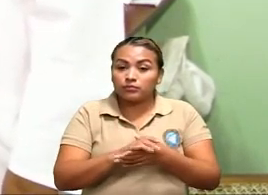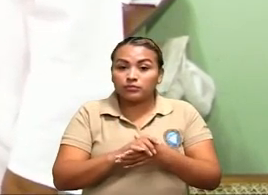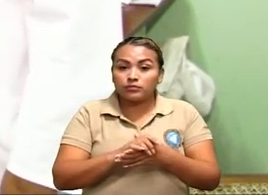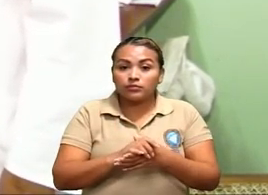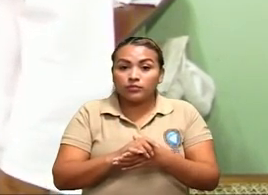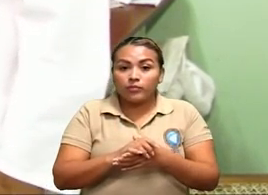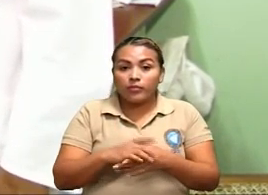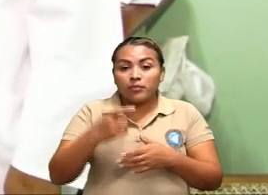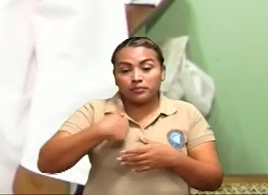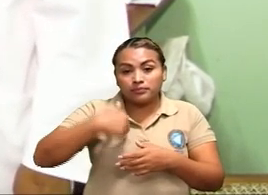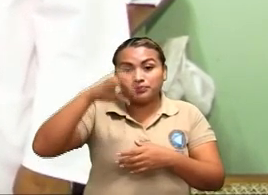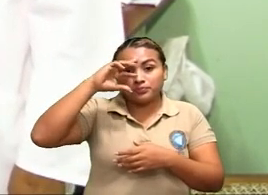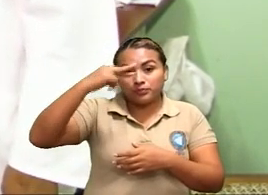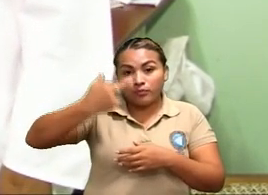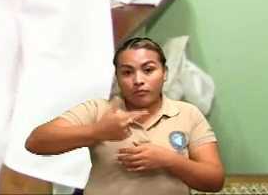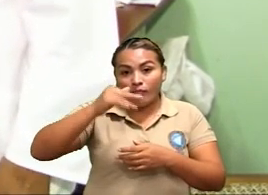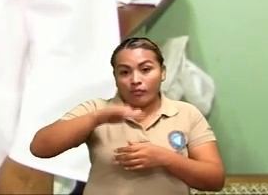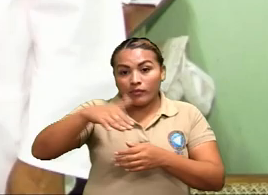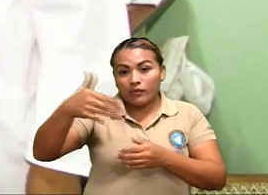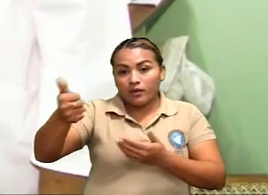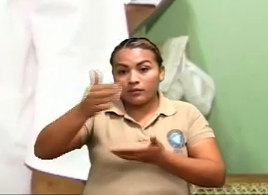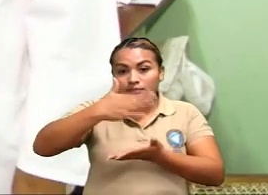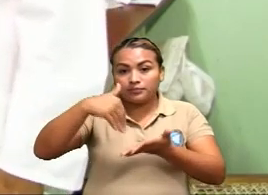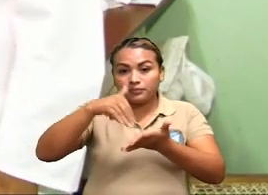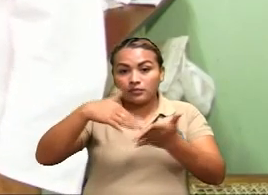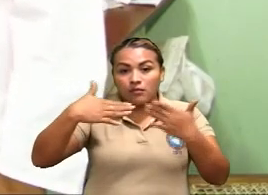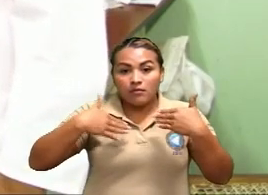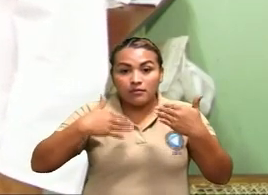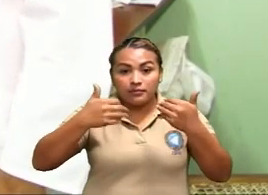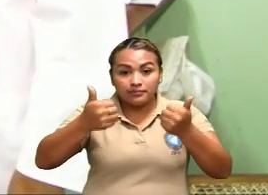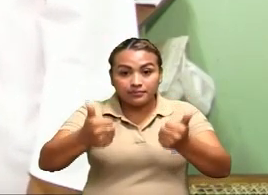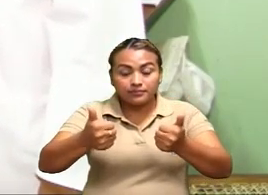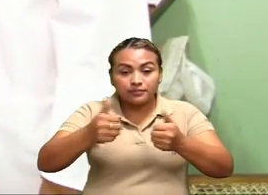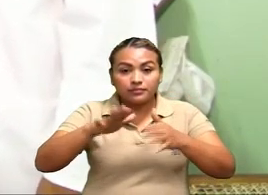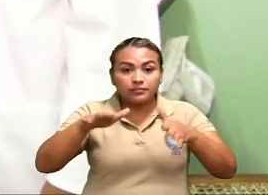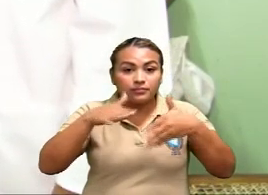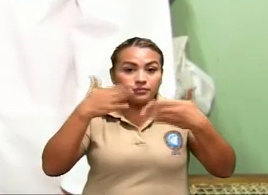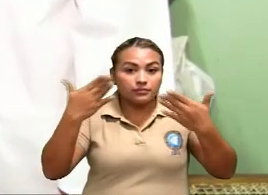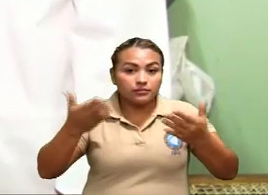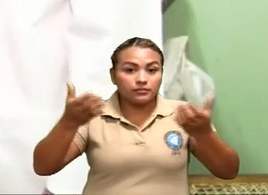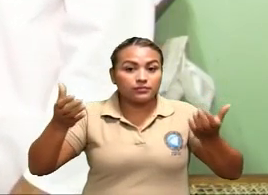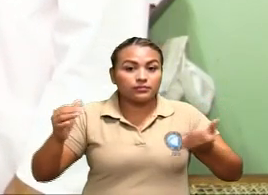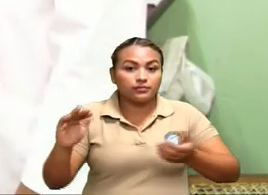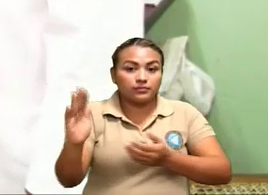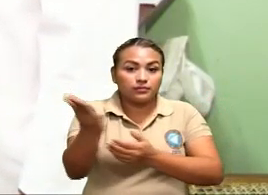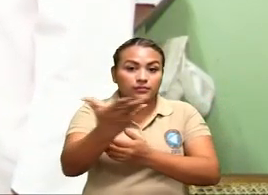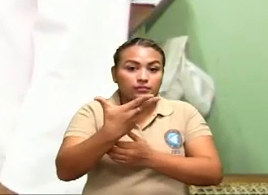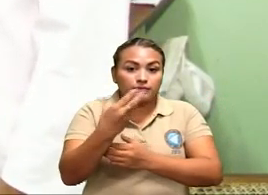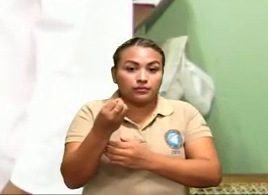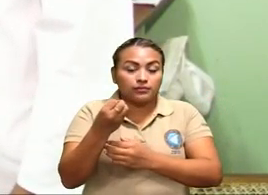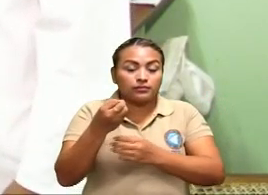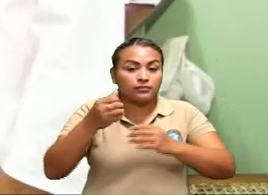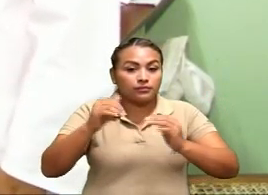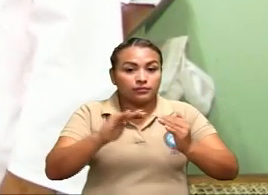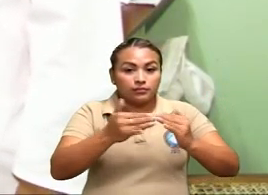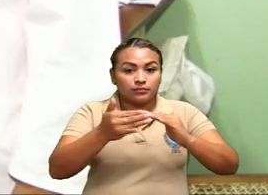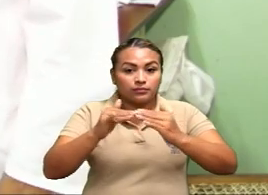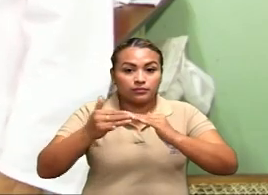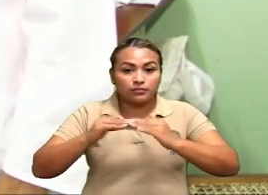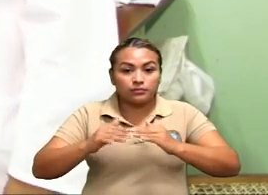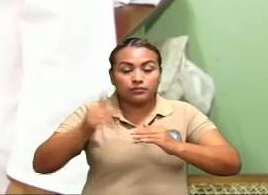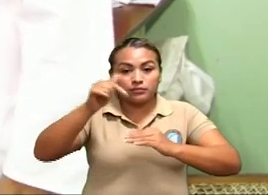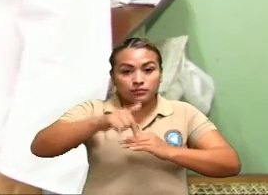que también pertenece a nuestro centro de salud. Entonces, cubrimos todos los barrios. Aquí en